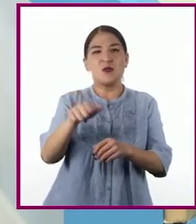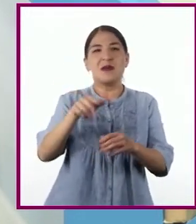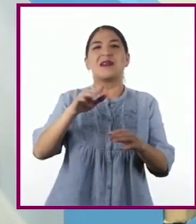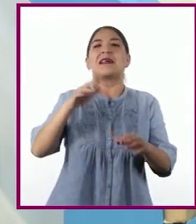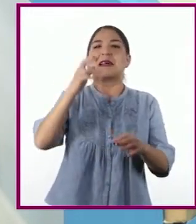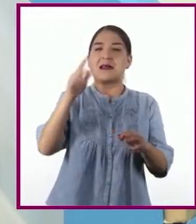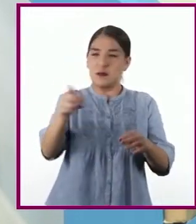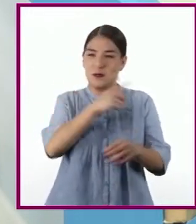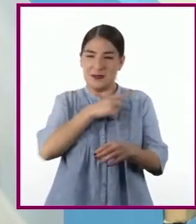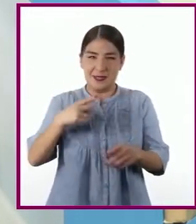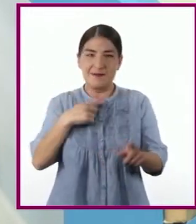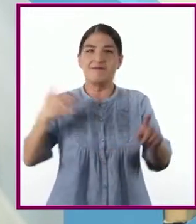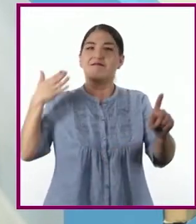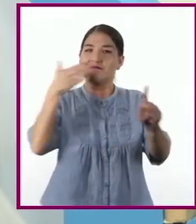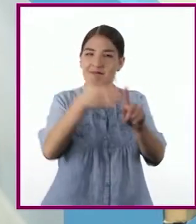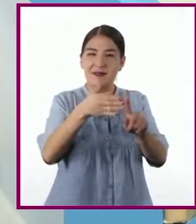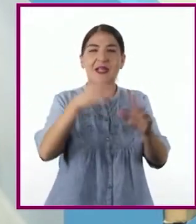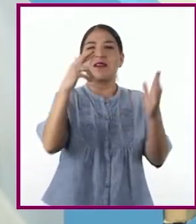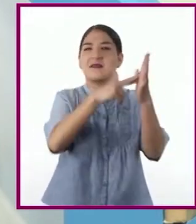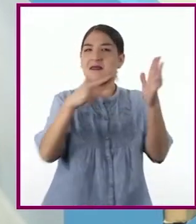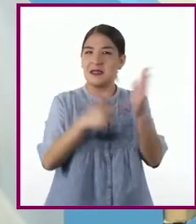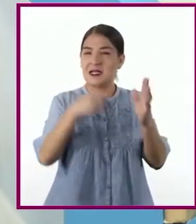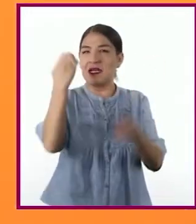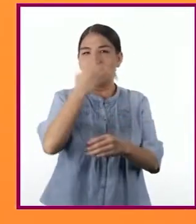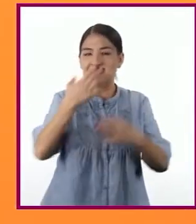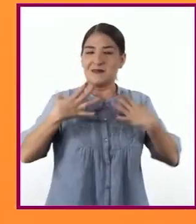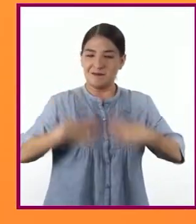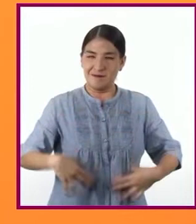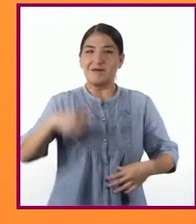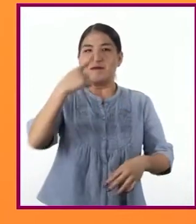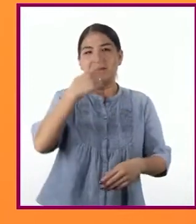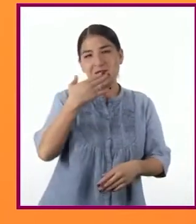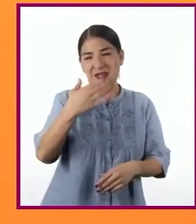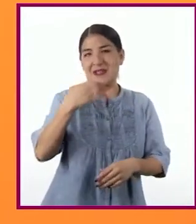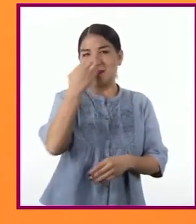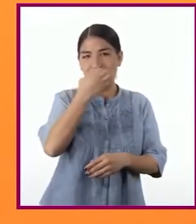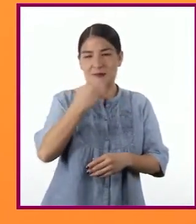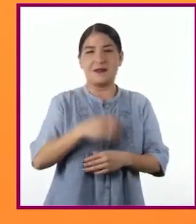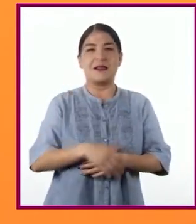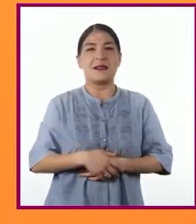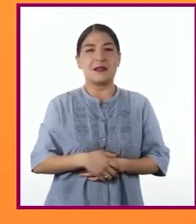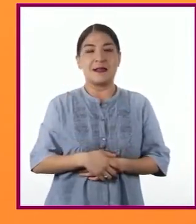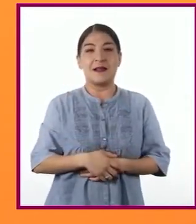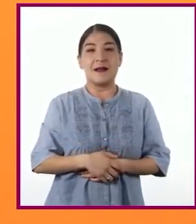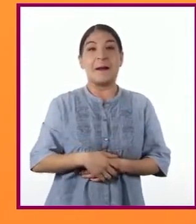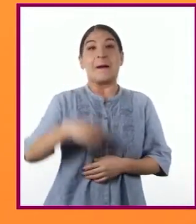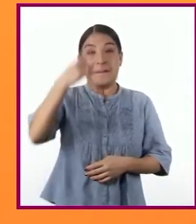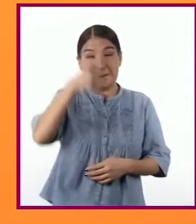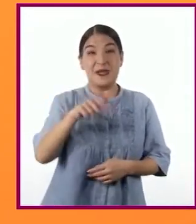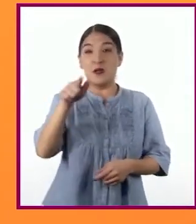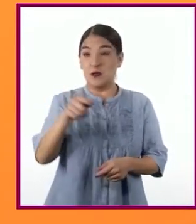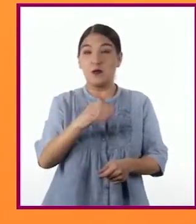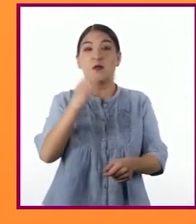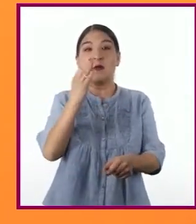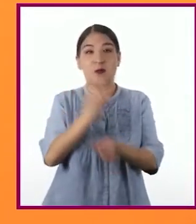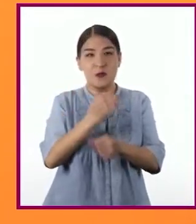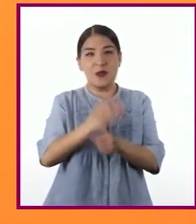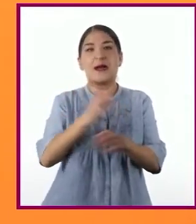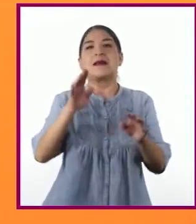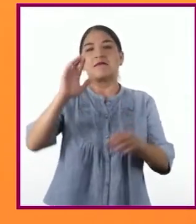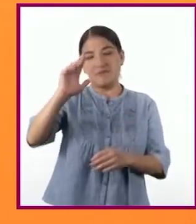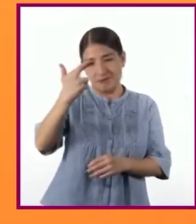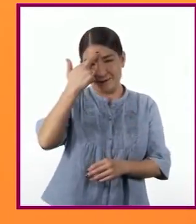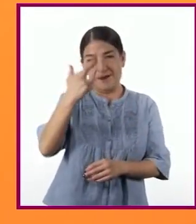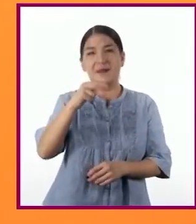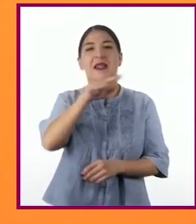se apegue a lo que se establece el reglamento escolar. En relación con esto último, hay que recordar que en